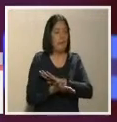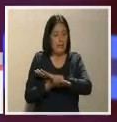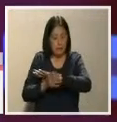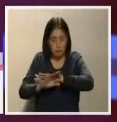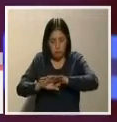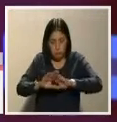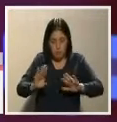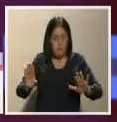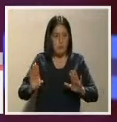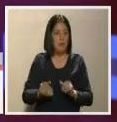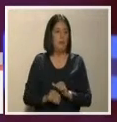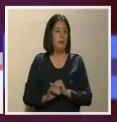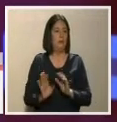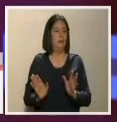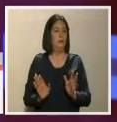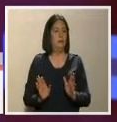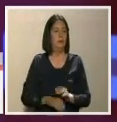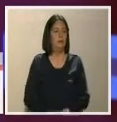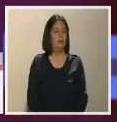absoluta